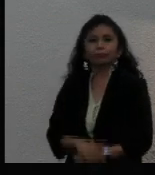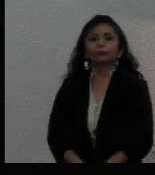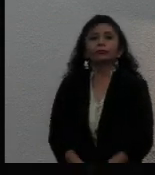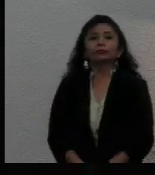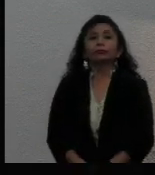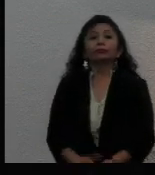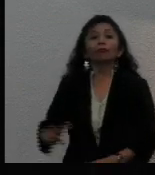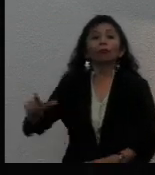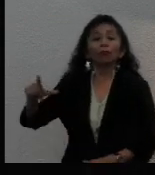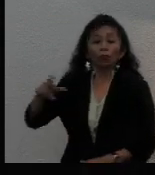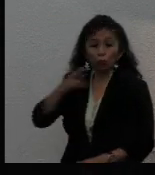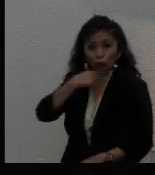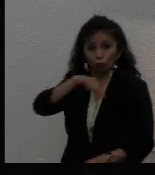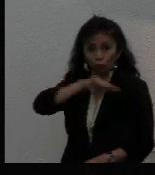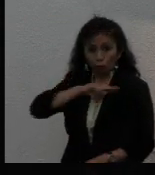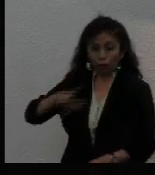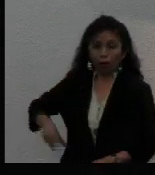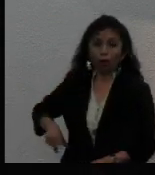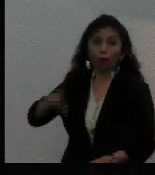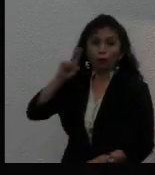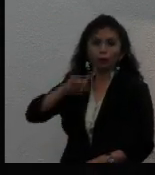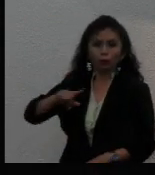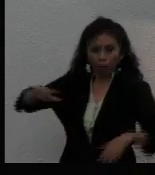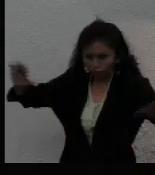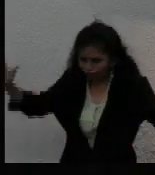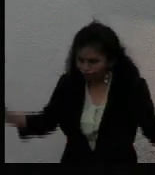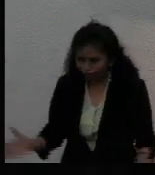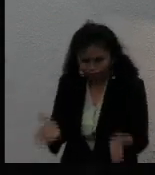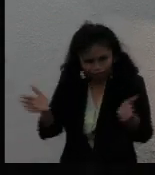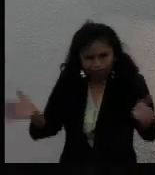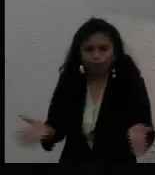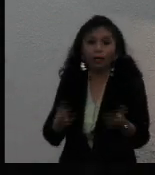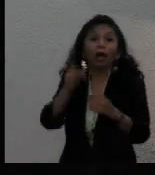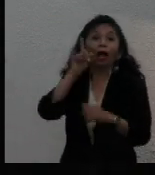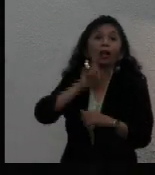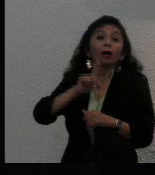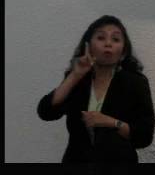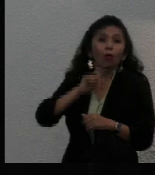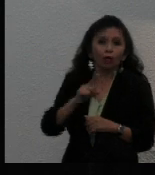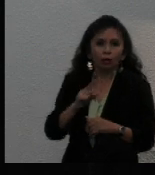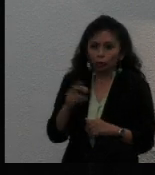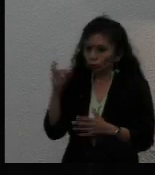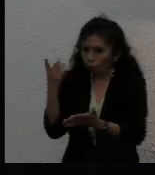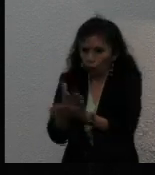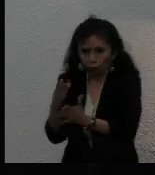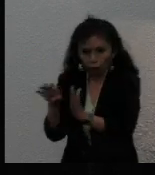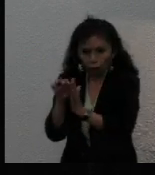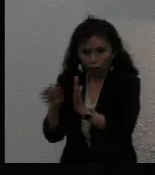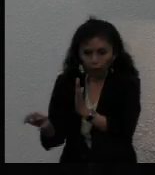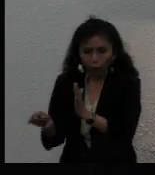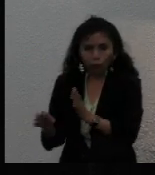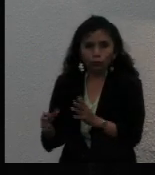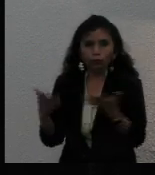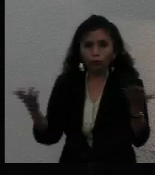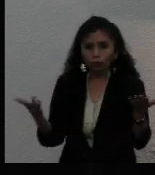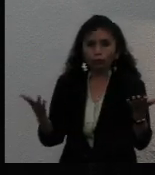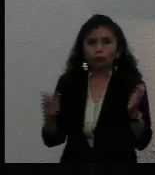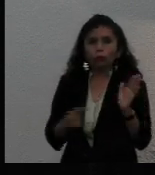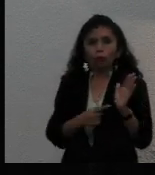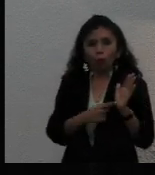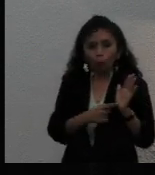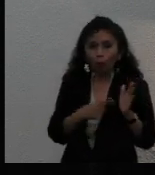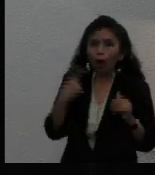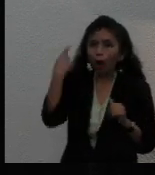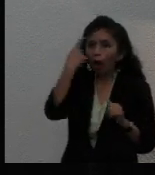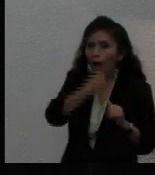Nuestra gobernadora ha impulsado el empoderamiento de la mujer, no solo con su ejemplo, sino dando a conocer las caras de las